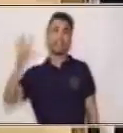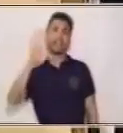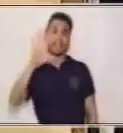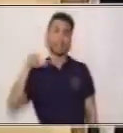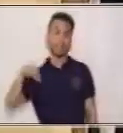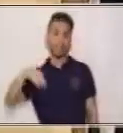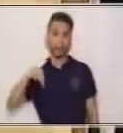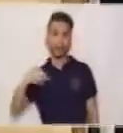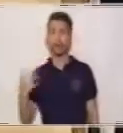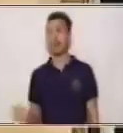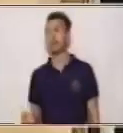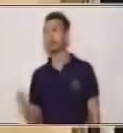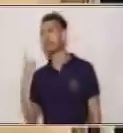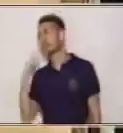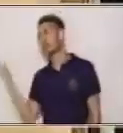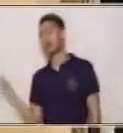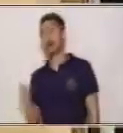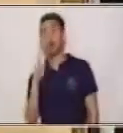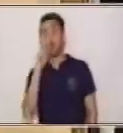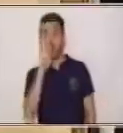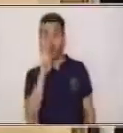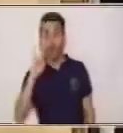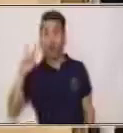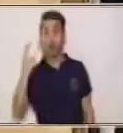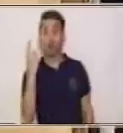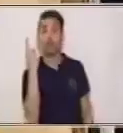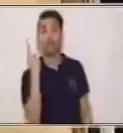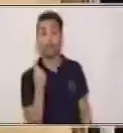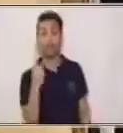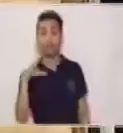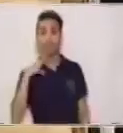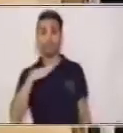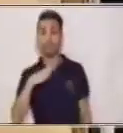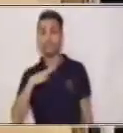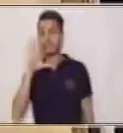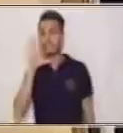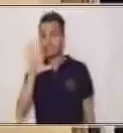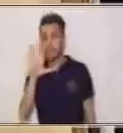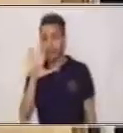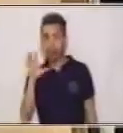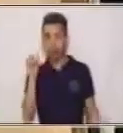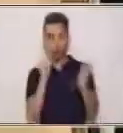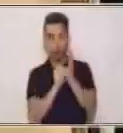quintos. Una unidad tiene cinco quintos.